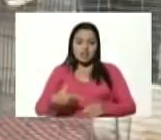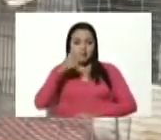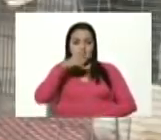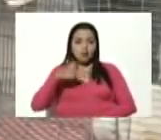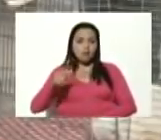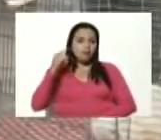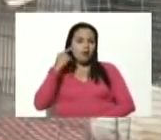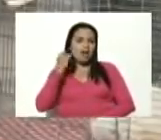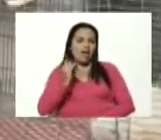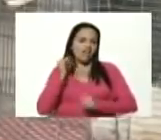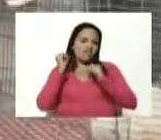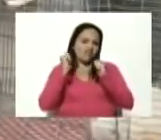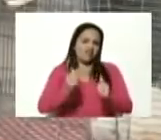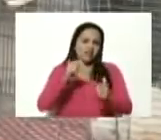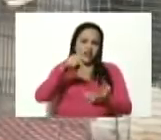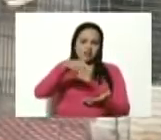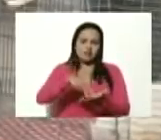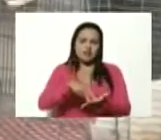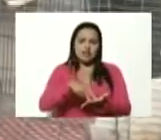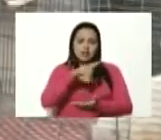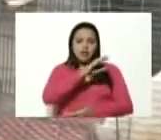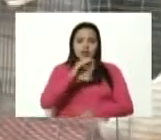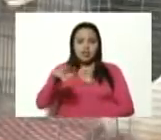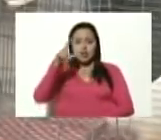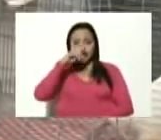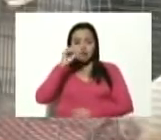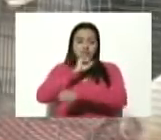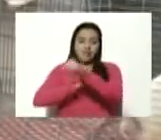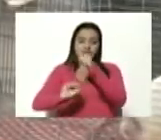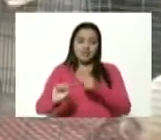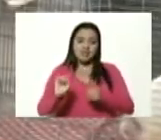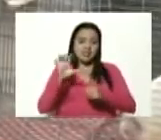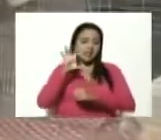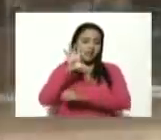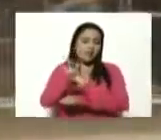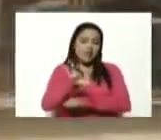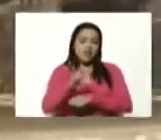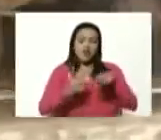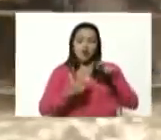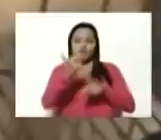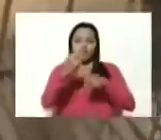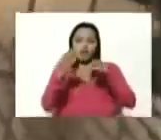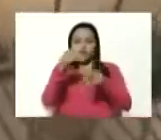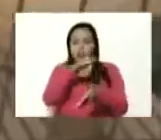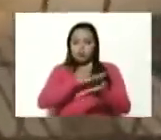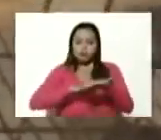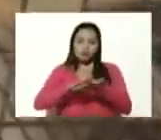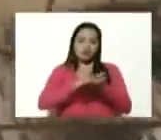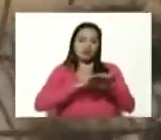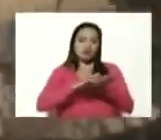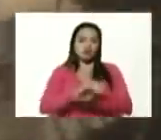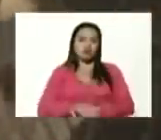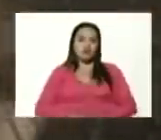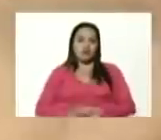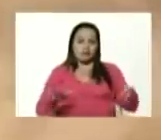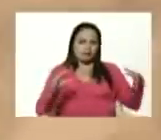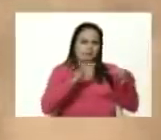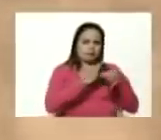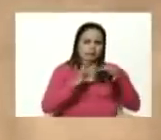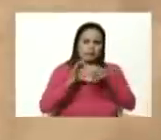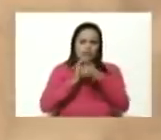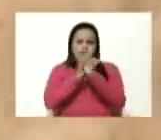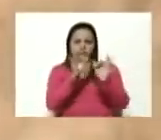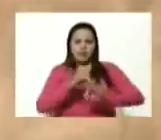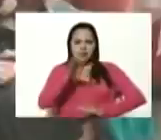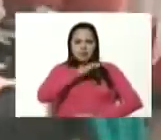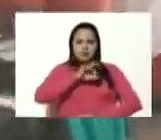era bicentenaria en defensa de la patria y además construyendo soluciones, armando ese tejido social que nos va a llevar